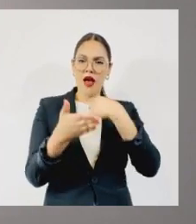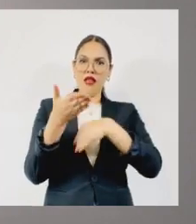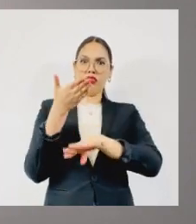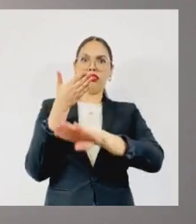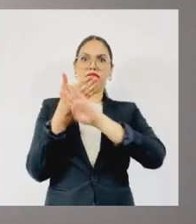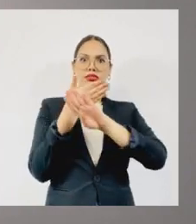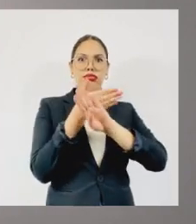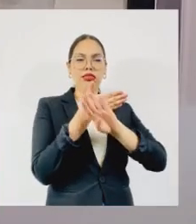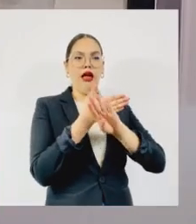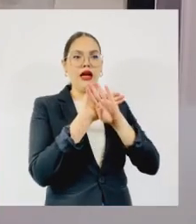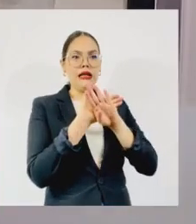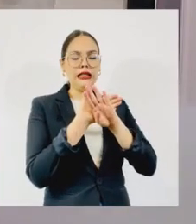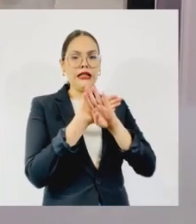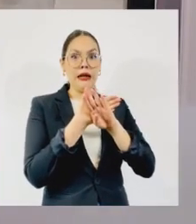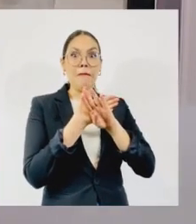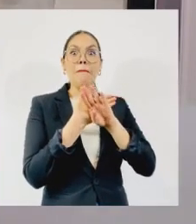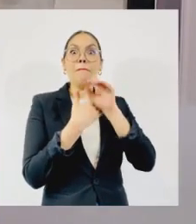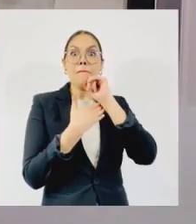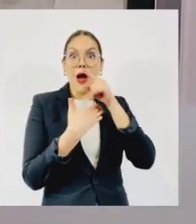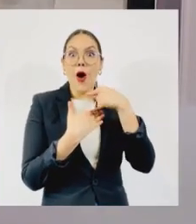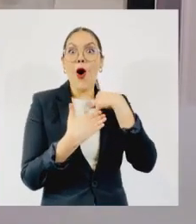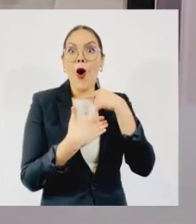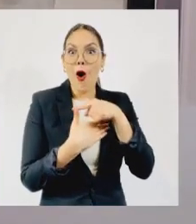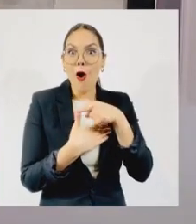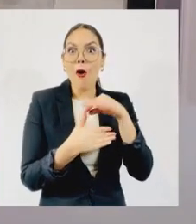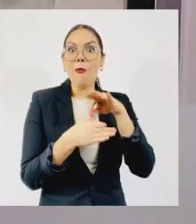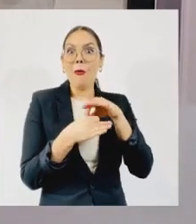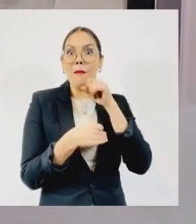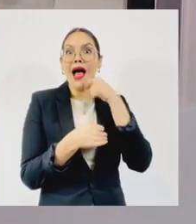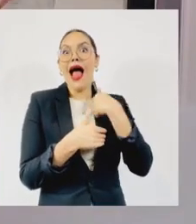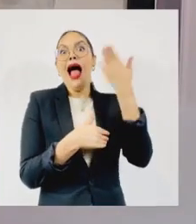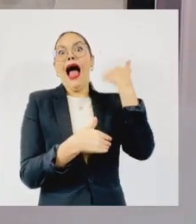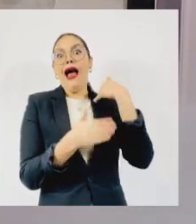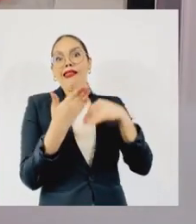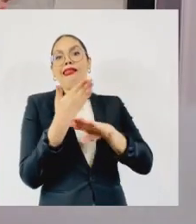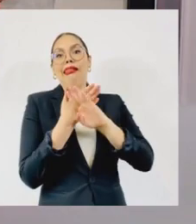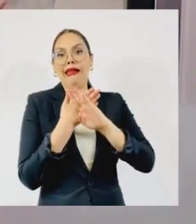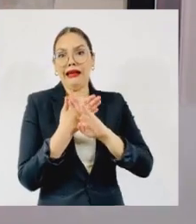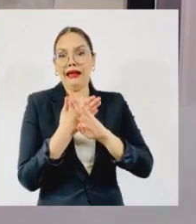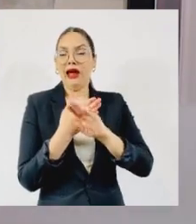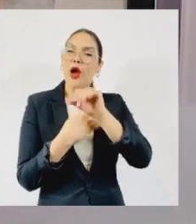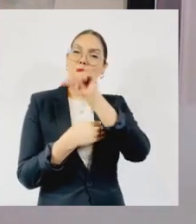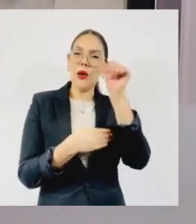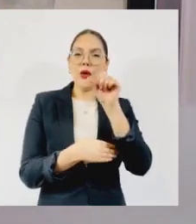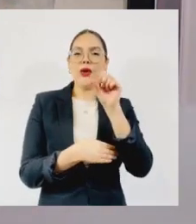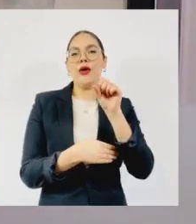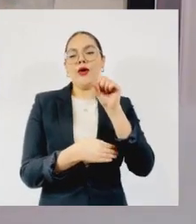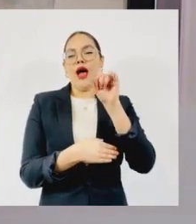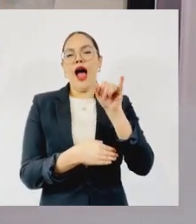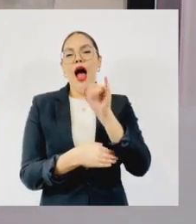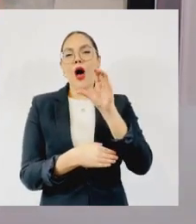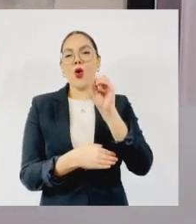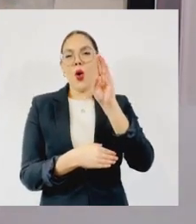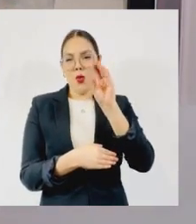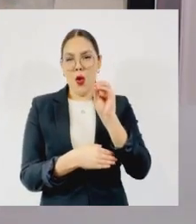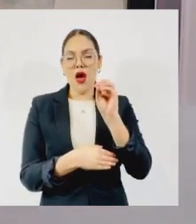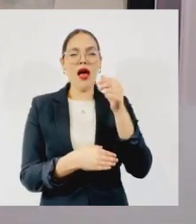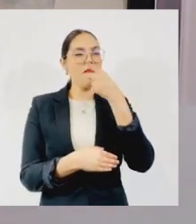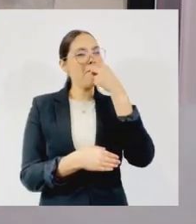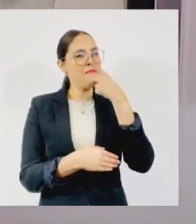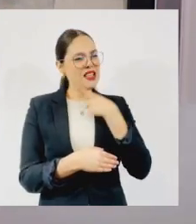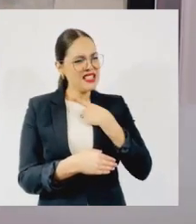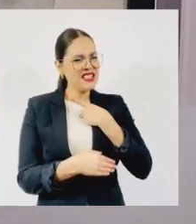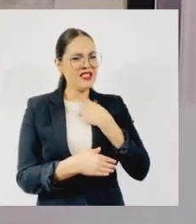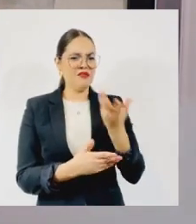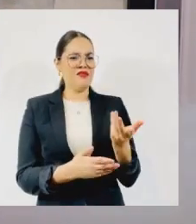mío. Y mi amigo, un comunicador de primera, que era Jacobo Saludos, que en paz descanse,